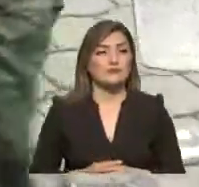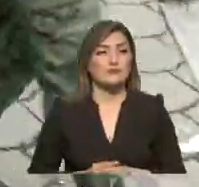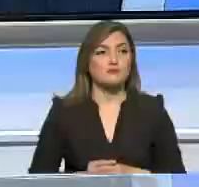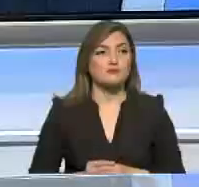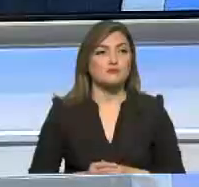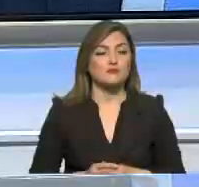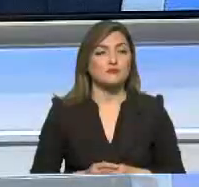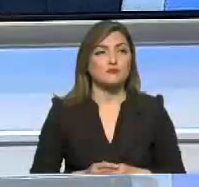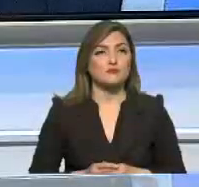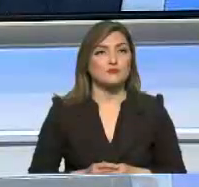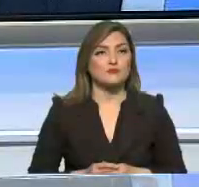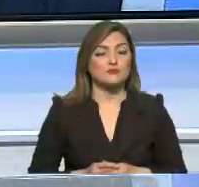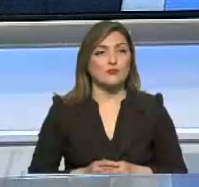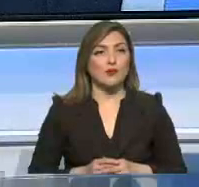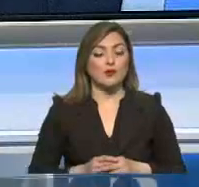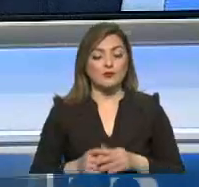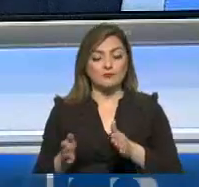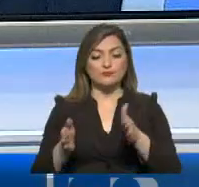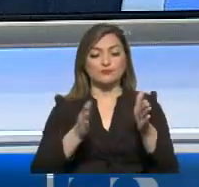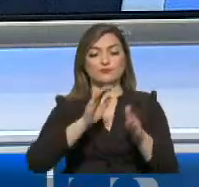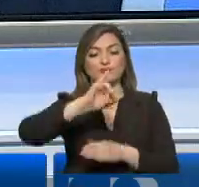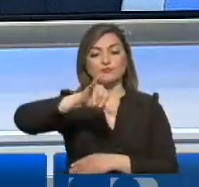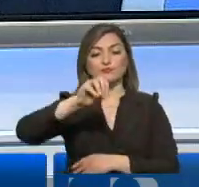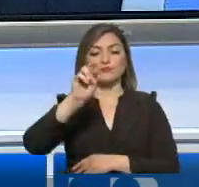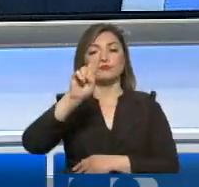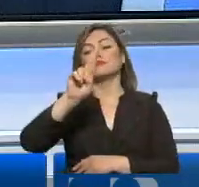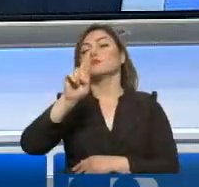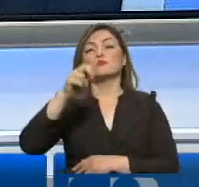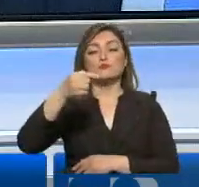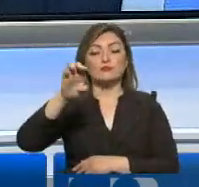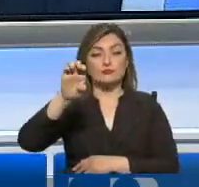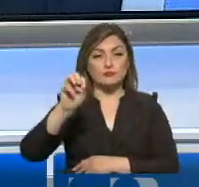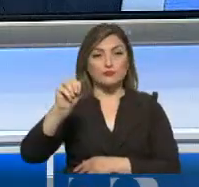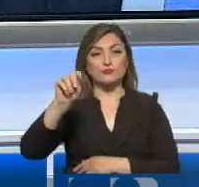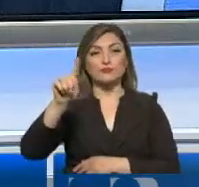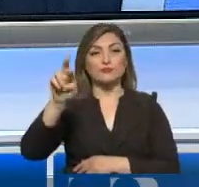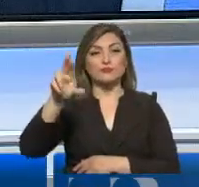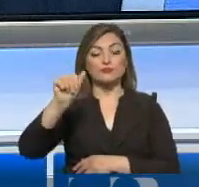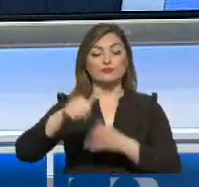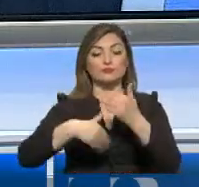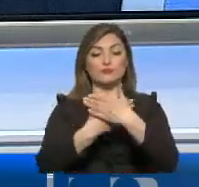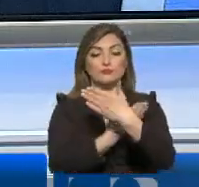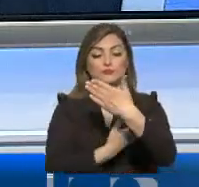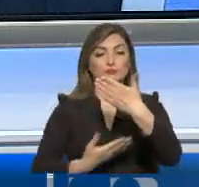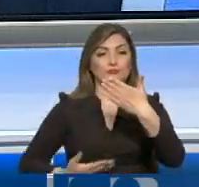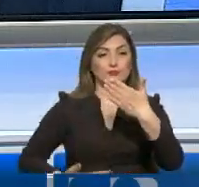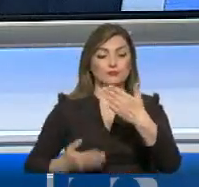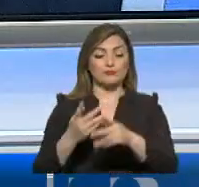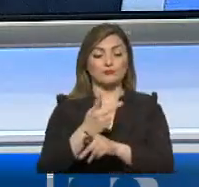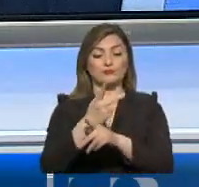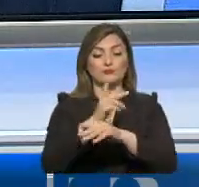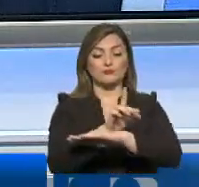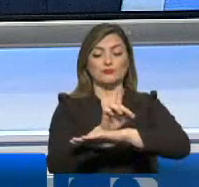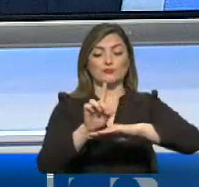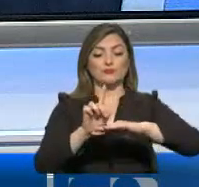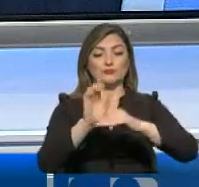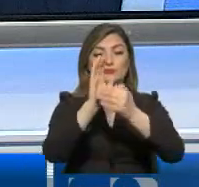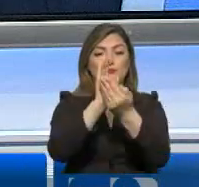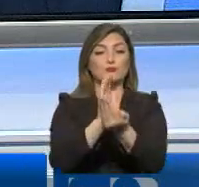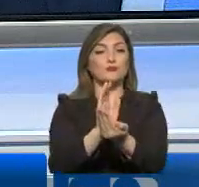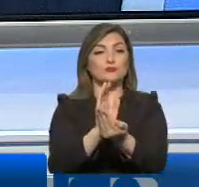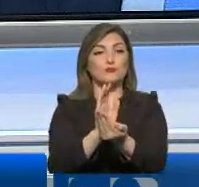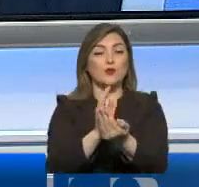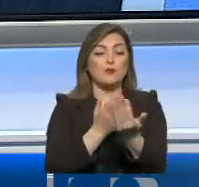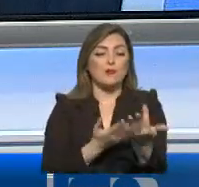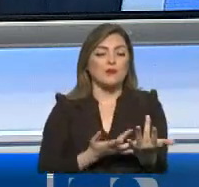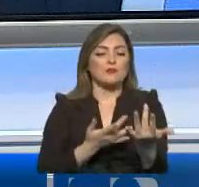horas. Jorge Madera Castillo será el nuevo presidente del Consejo Directivo del IES. Madera, quien solo espera ser oficializado por